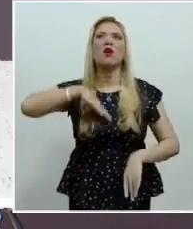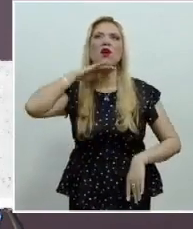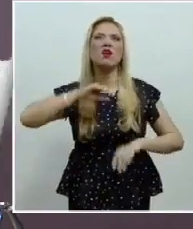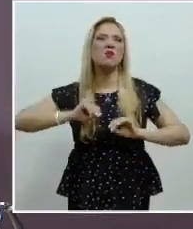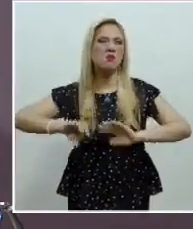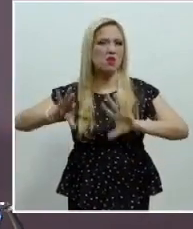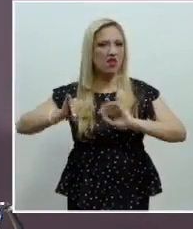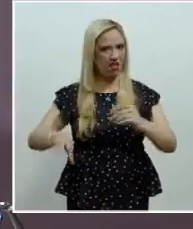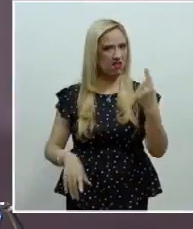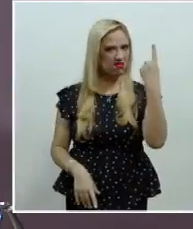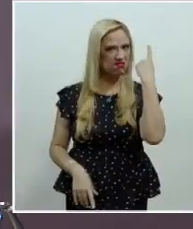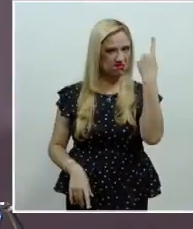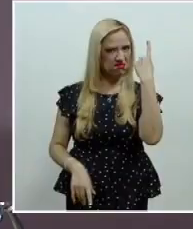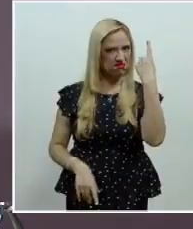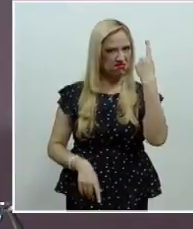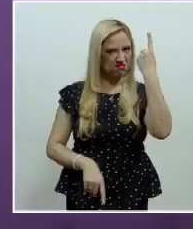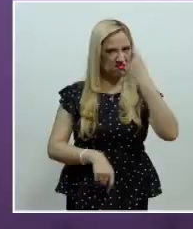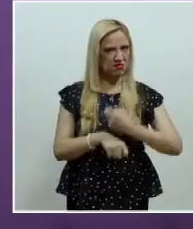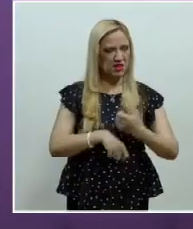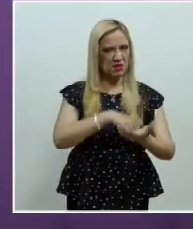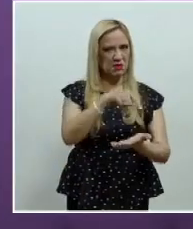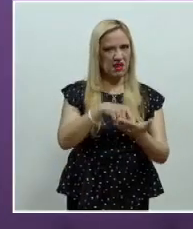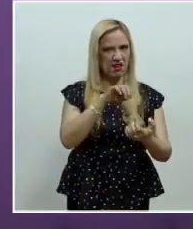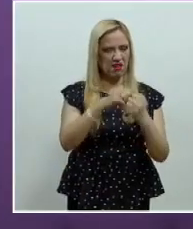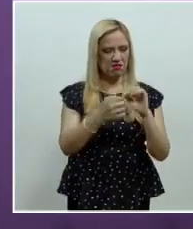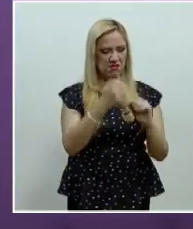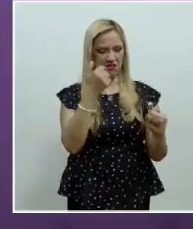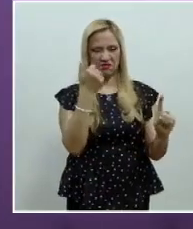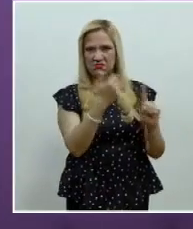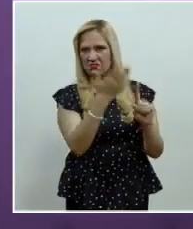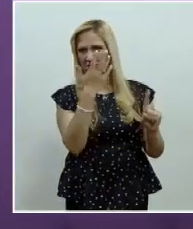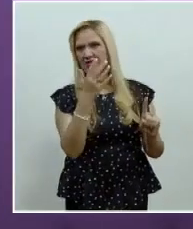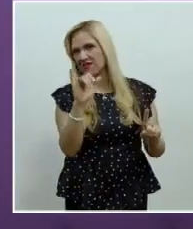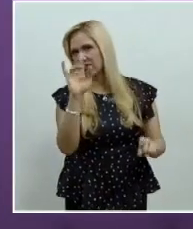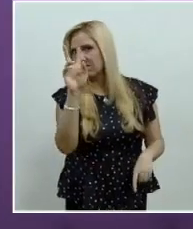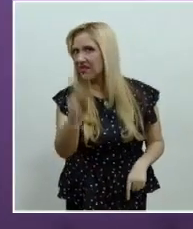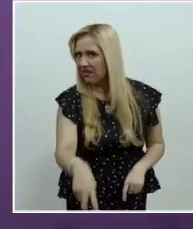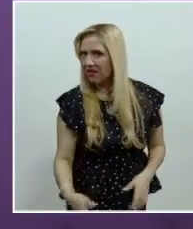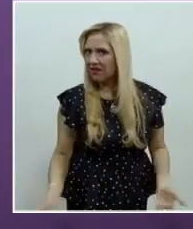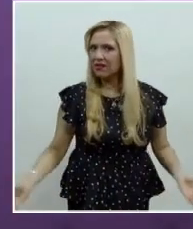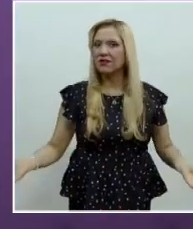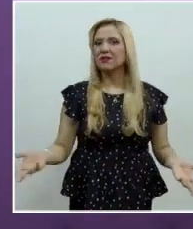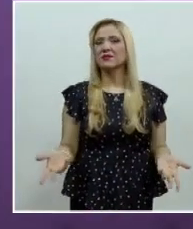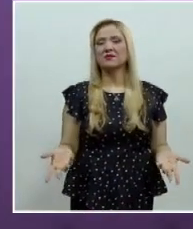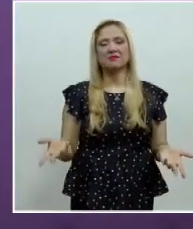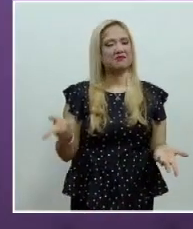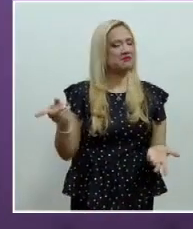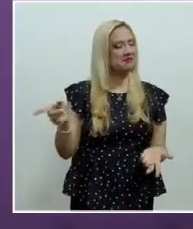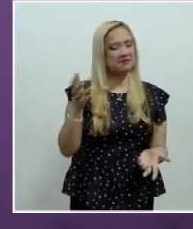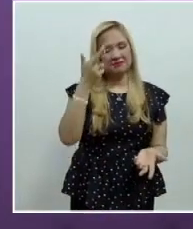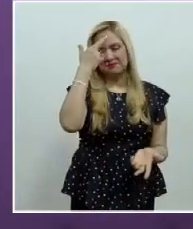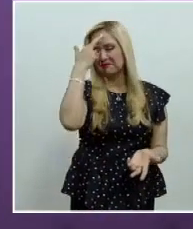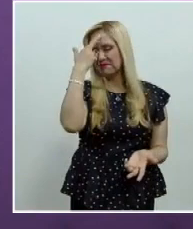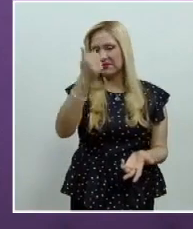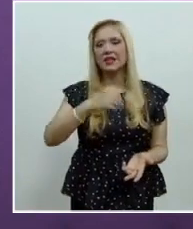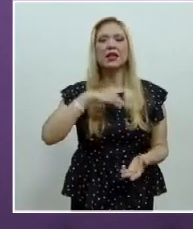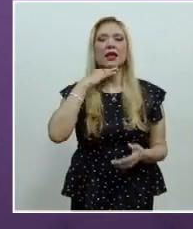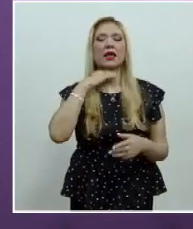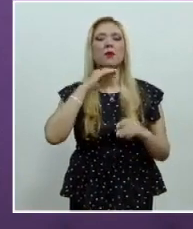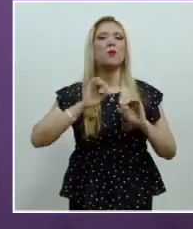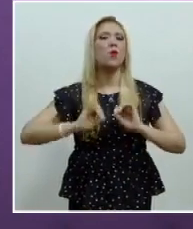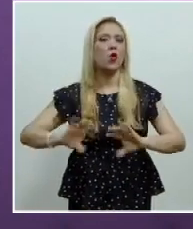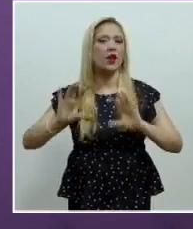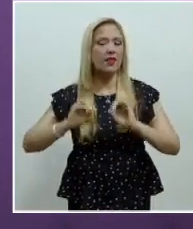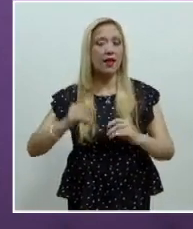qué opinas? Sin duda, bueno, obviamente como decías, ¿no? En una palabra y como bien dijo, pues sí la impunidad, pero también